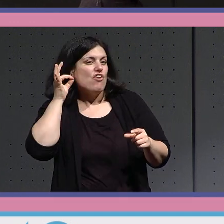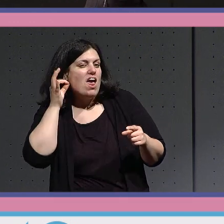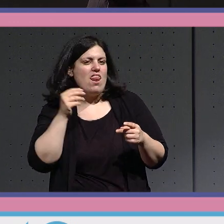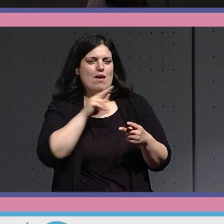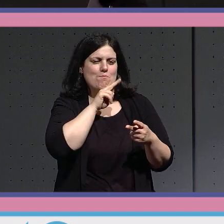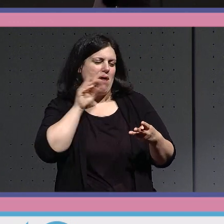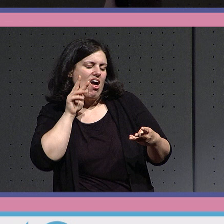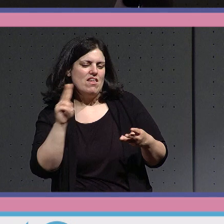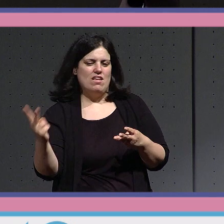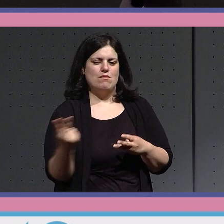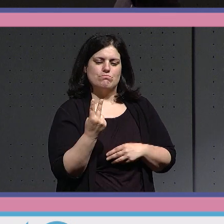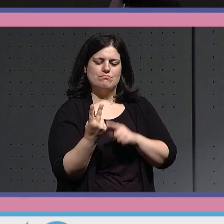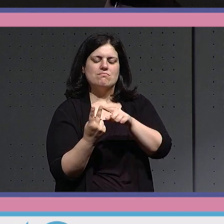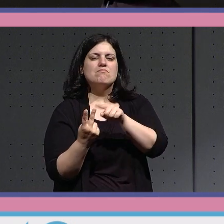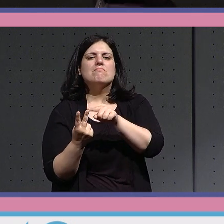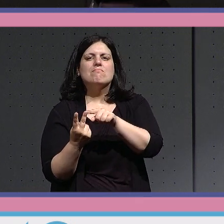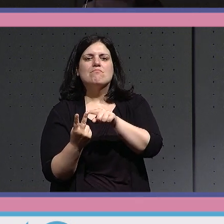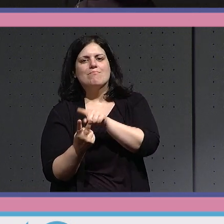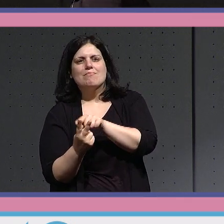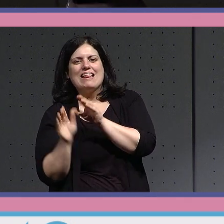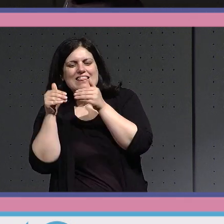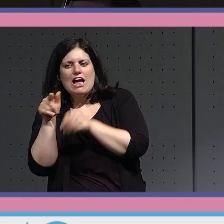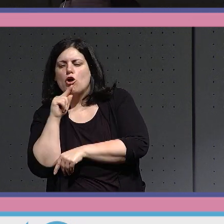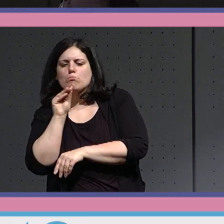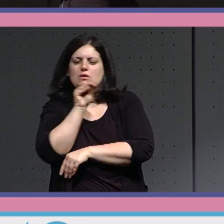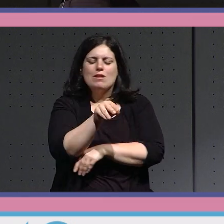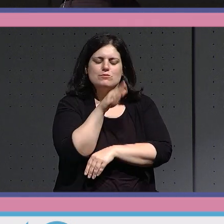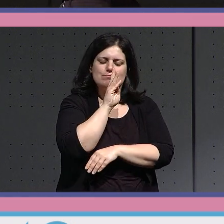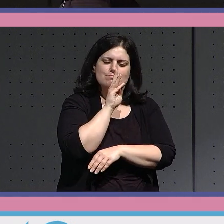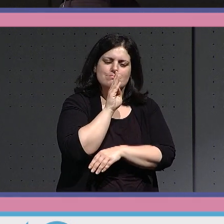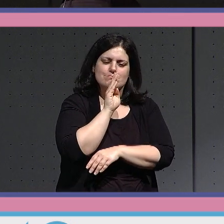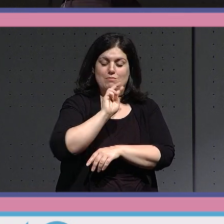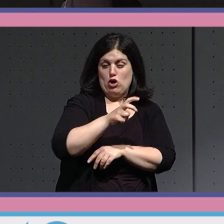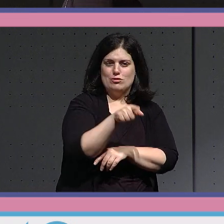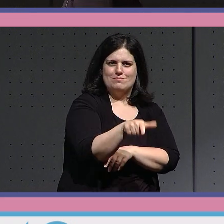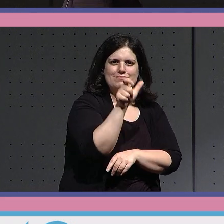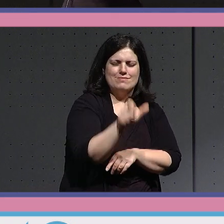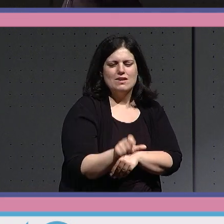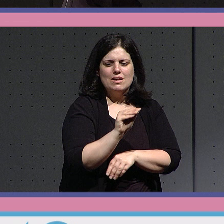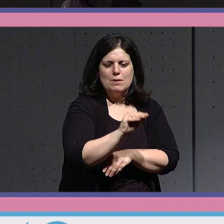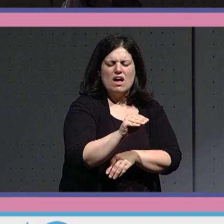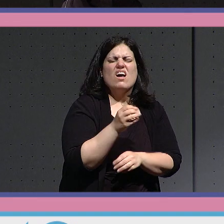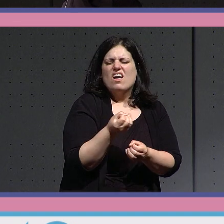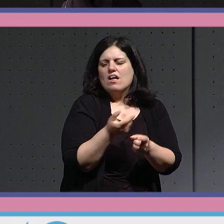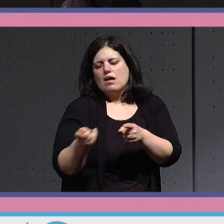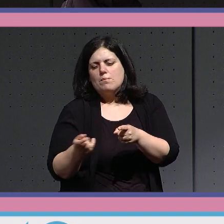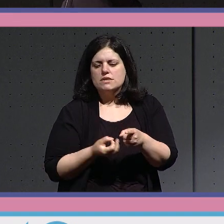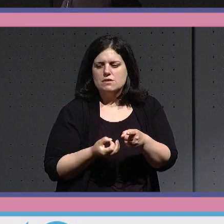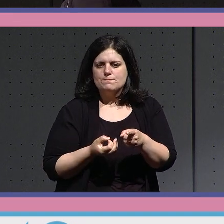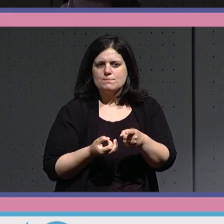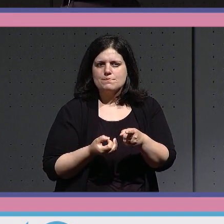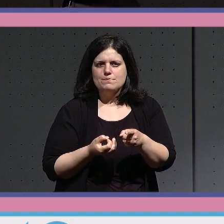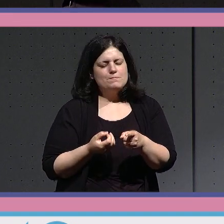el cuidador del tal, ¿no? Necesitamos hacer una cosa más completa, porque muchas veces cuando lo que tenemos es una conducta, y